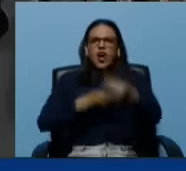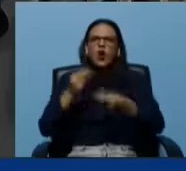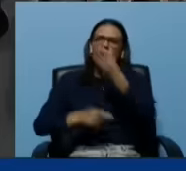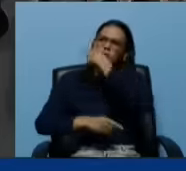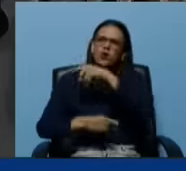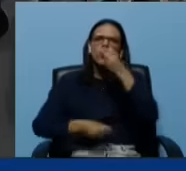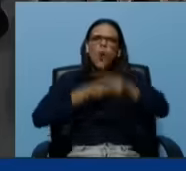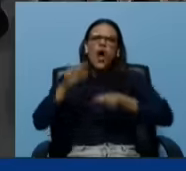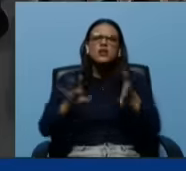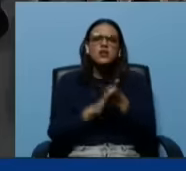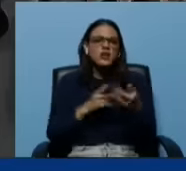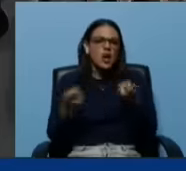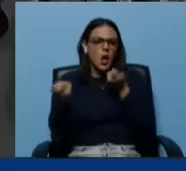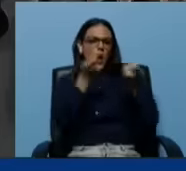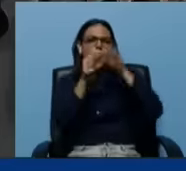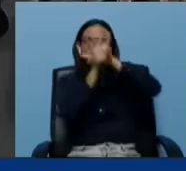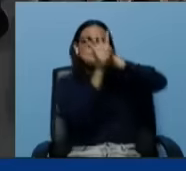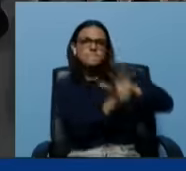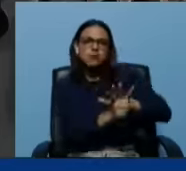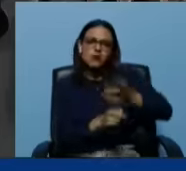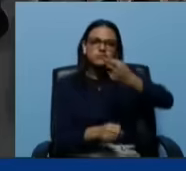clase dominante